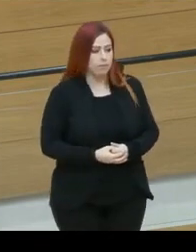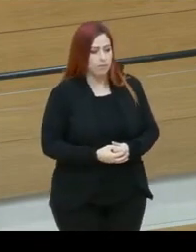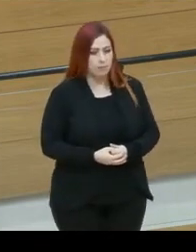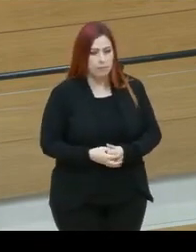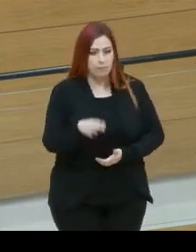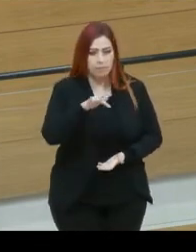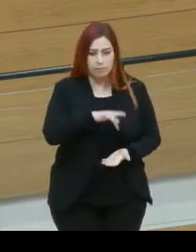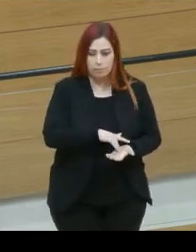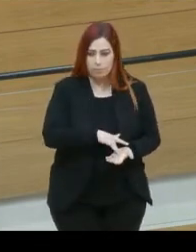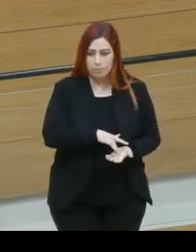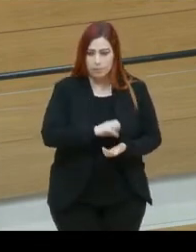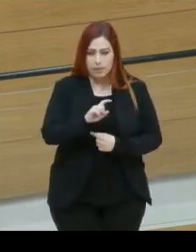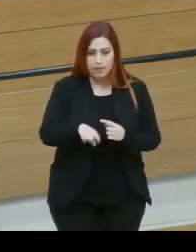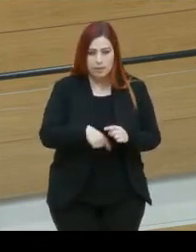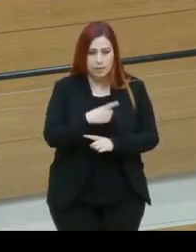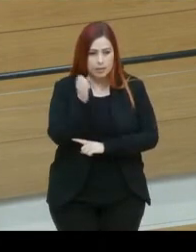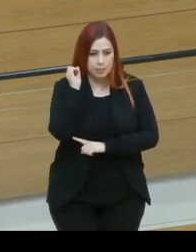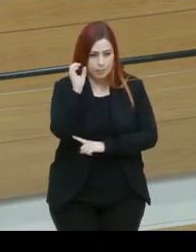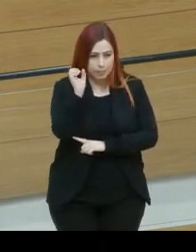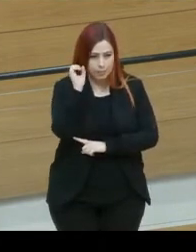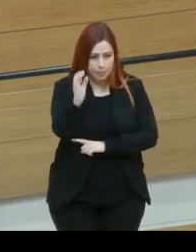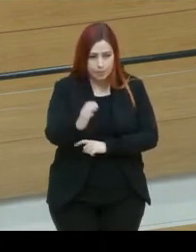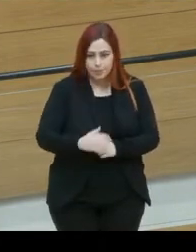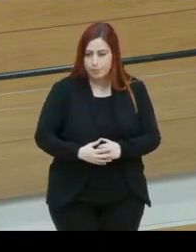pasamos a la siguiente ponencia.